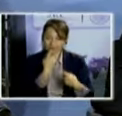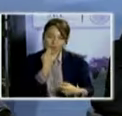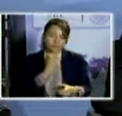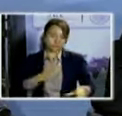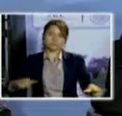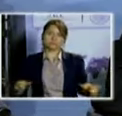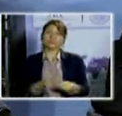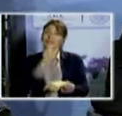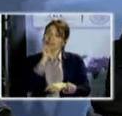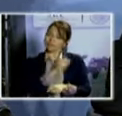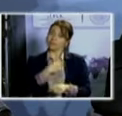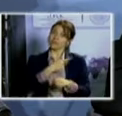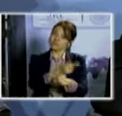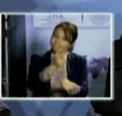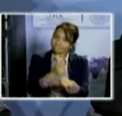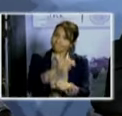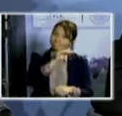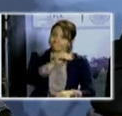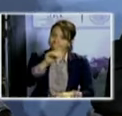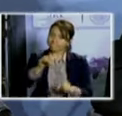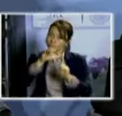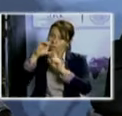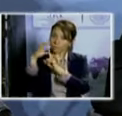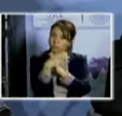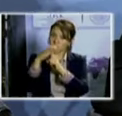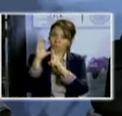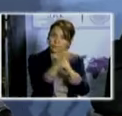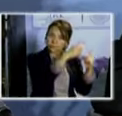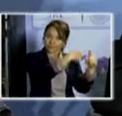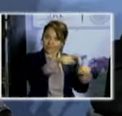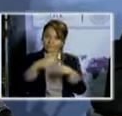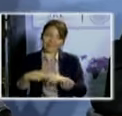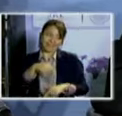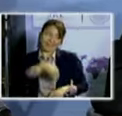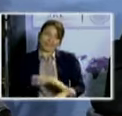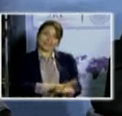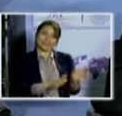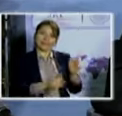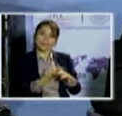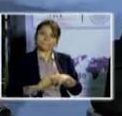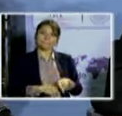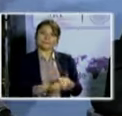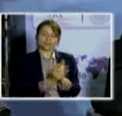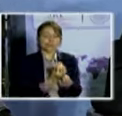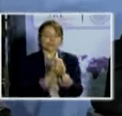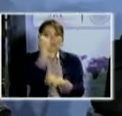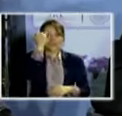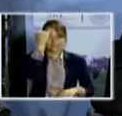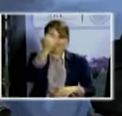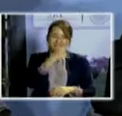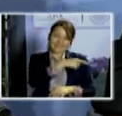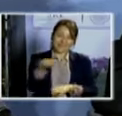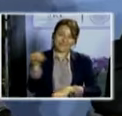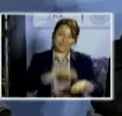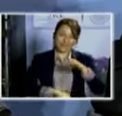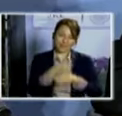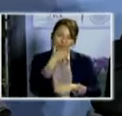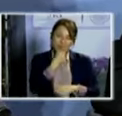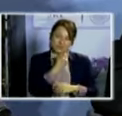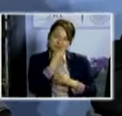con estos temas, pues de aquí ya nos salió otra idea, como dice el embajador Gómez Robledo, con nuestra creatividad ya que